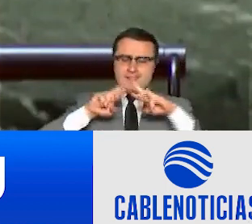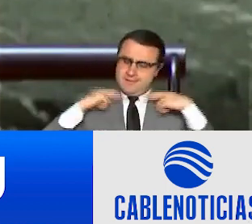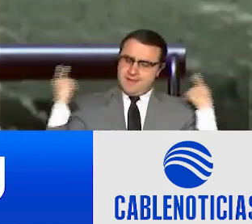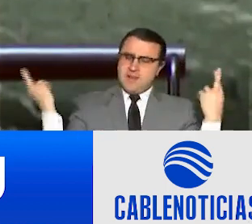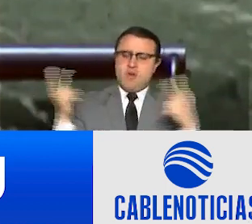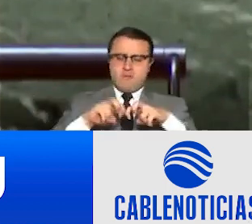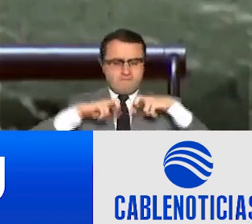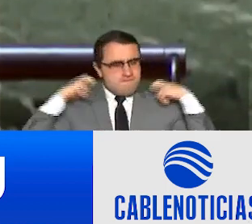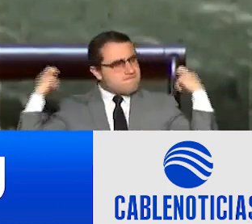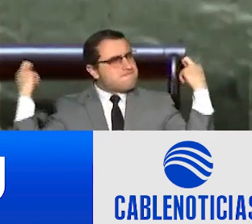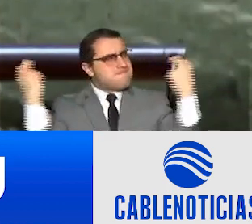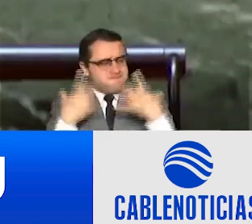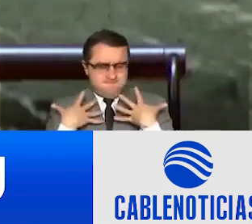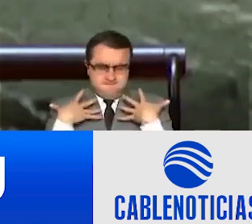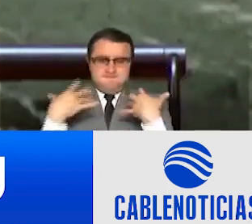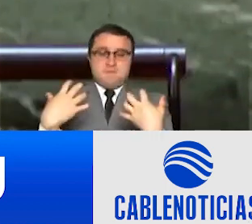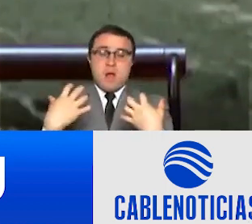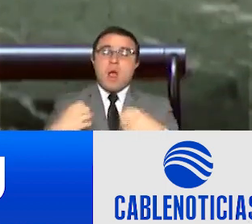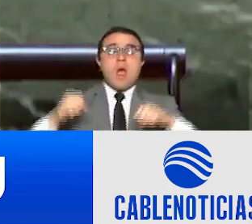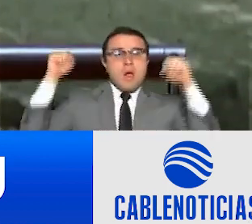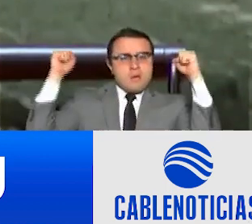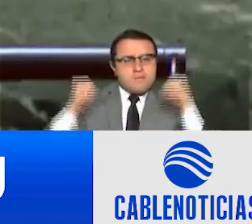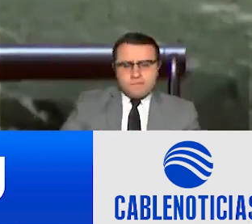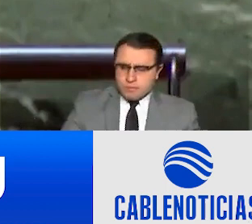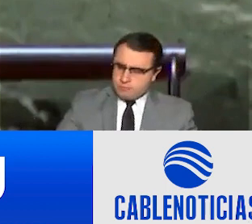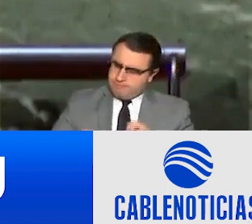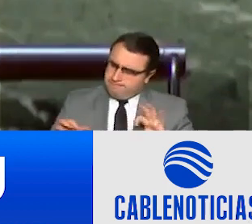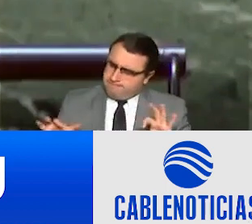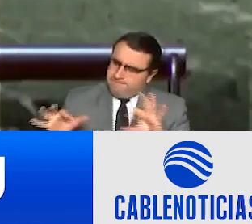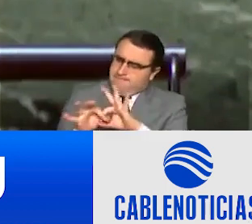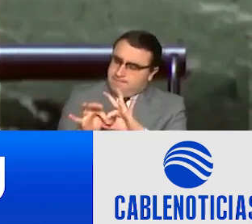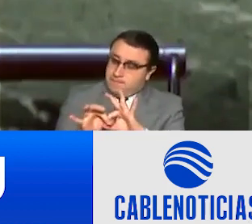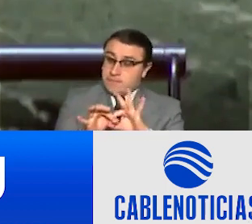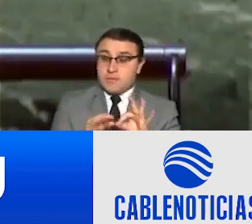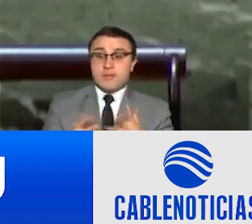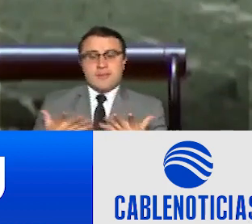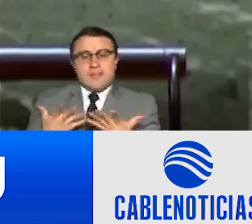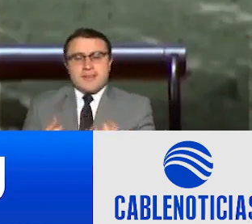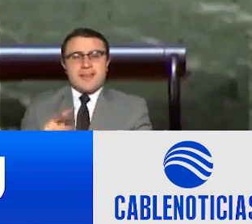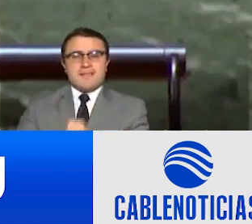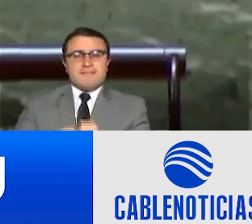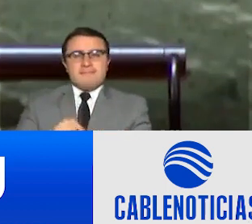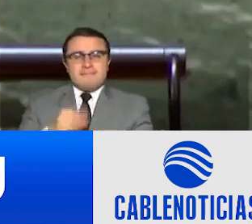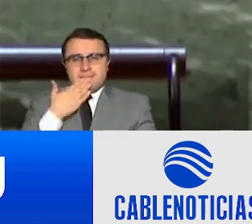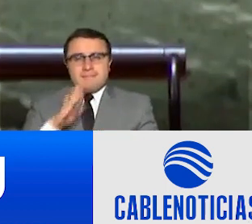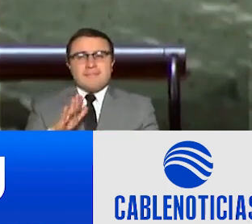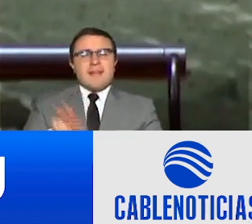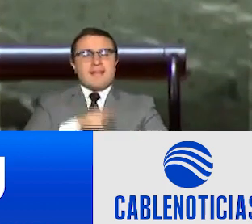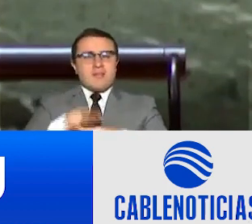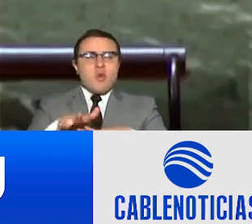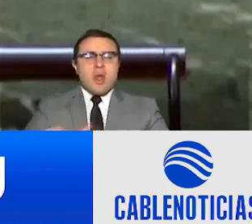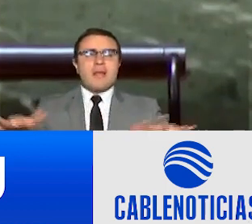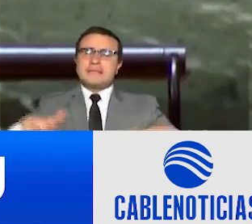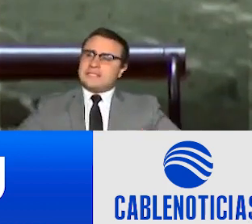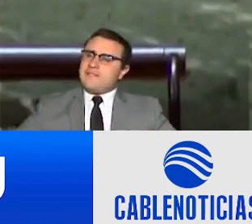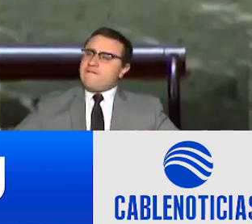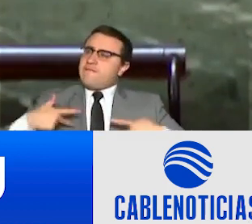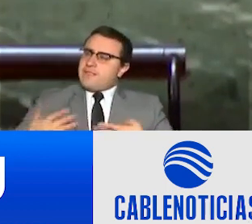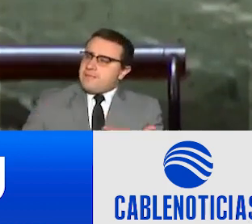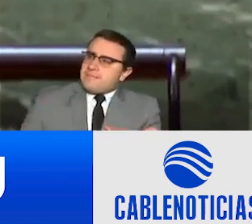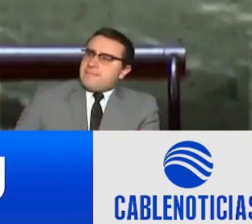pueda ser una fusión entre el deseo indígena del equilibrio vital y la